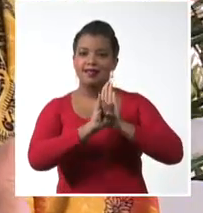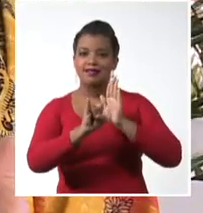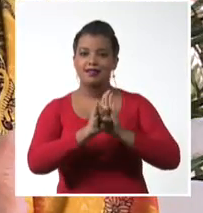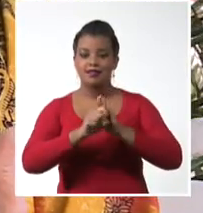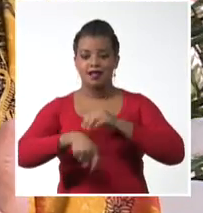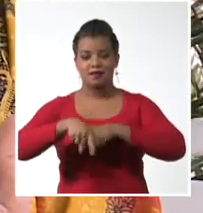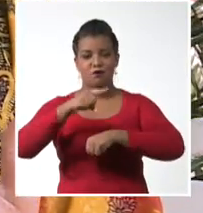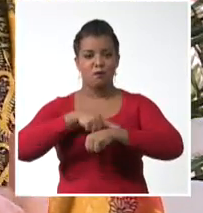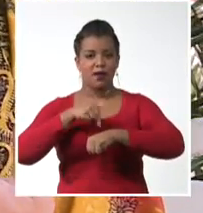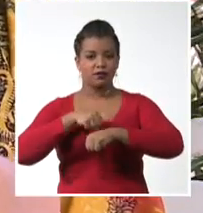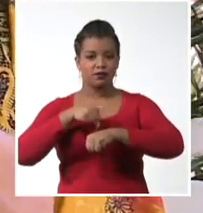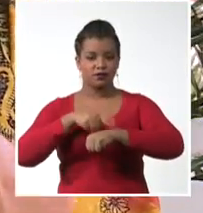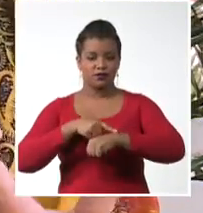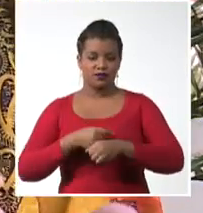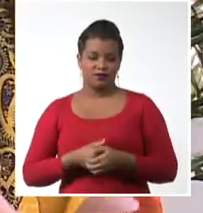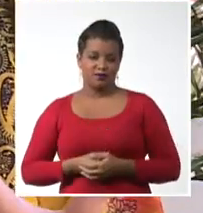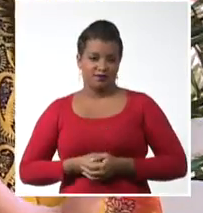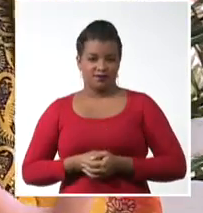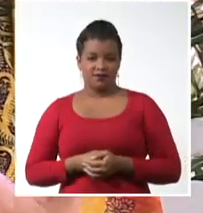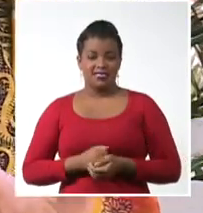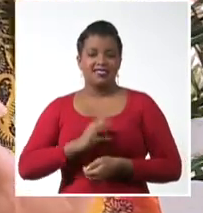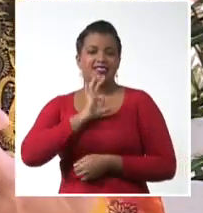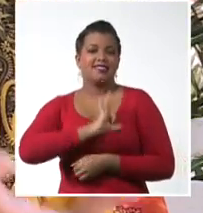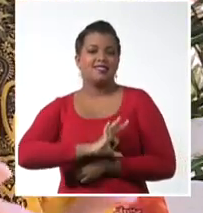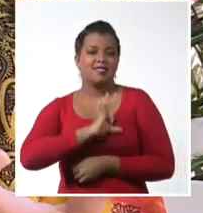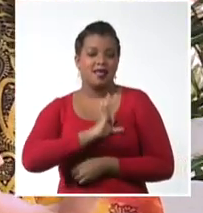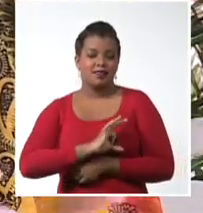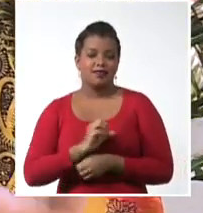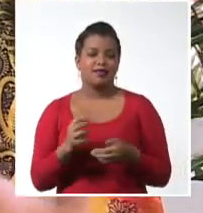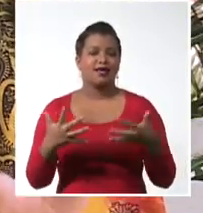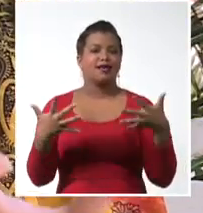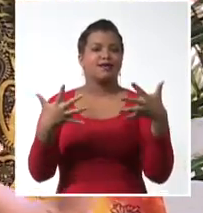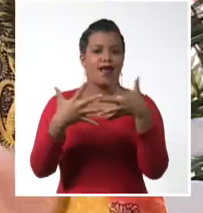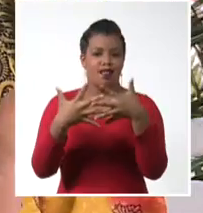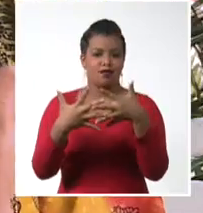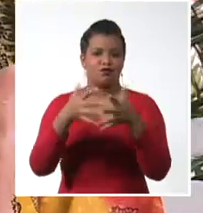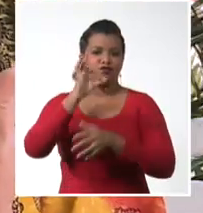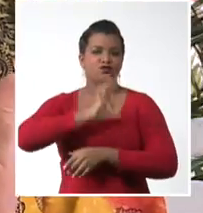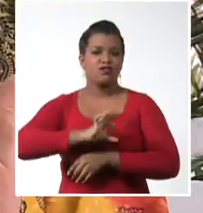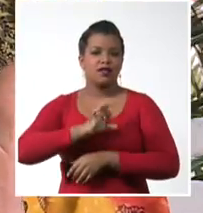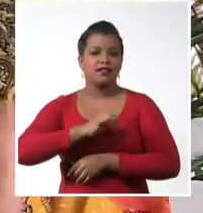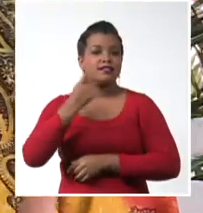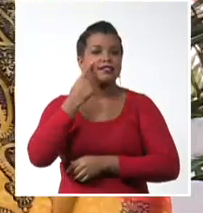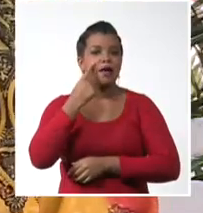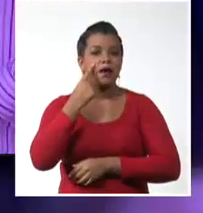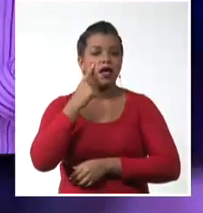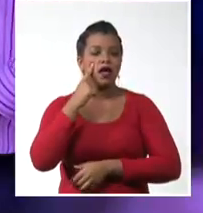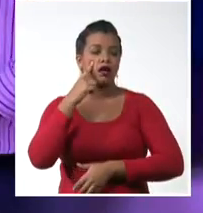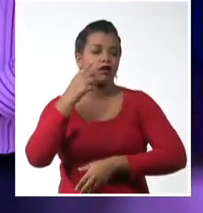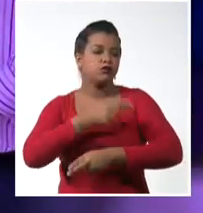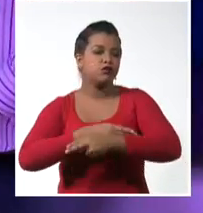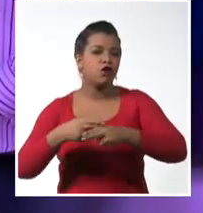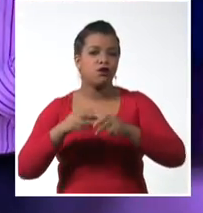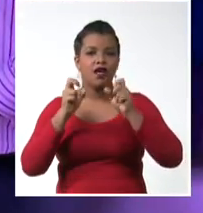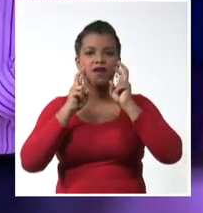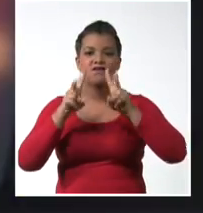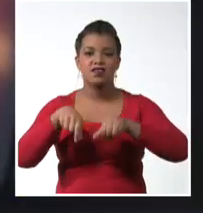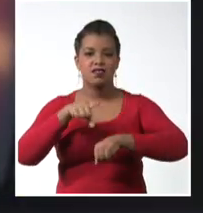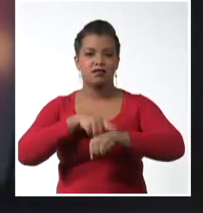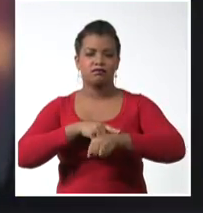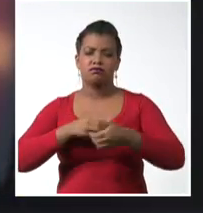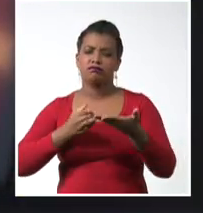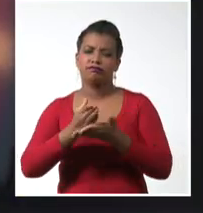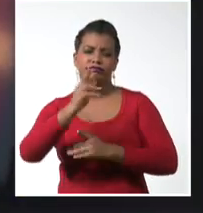viendo. Cuando siente que realmente es auténtico, que está reflejando su vida. Y sigue este